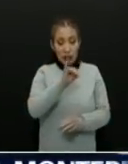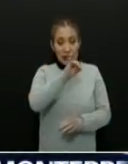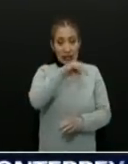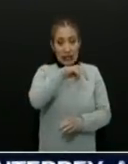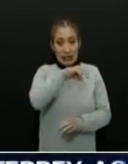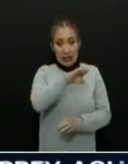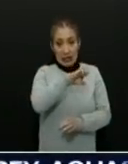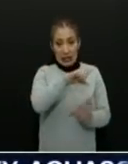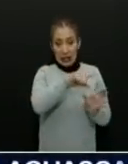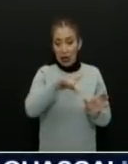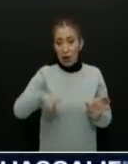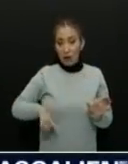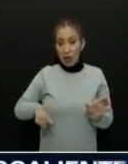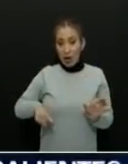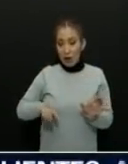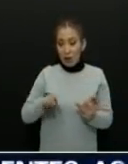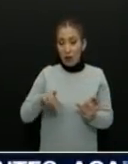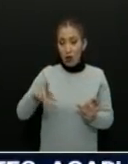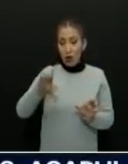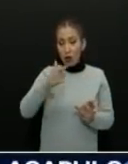de Gobernación,